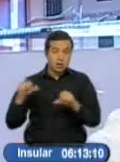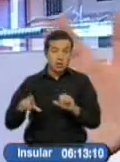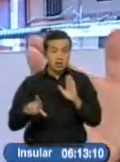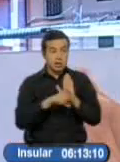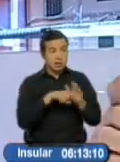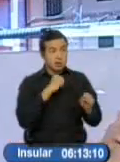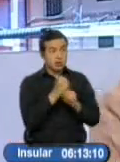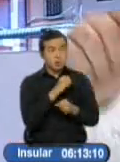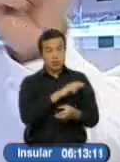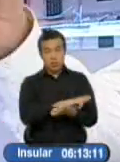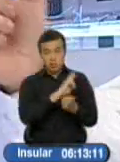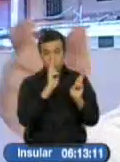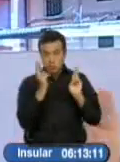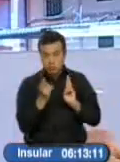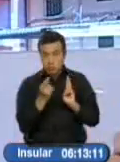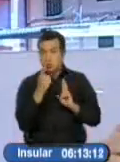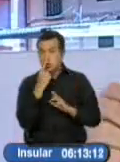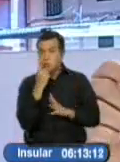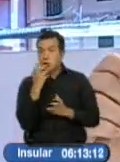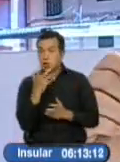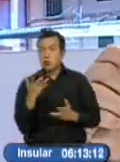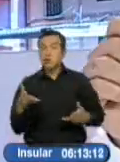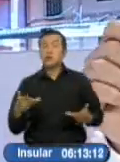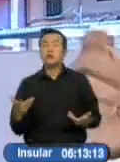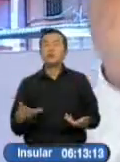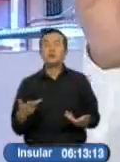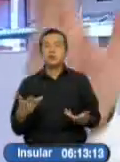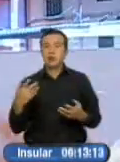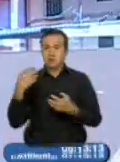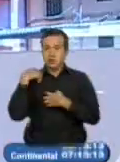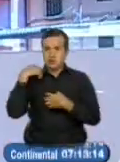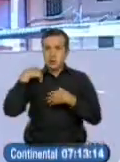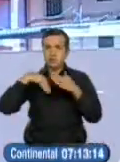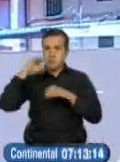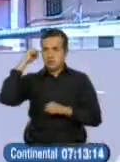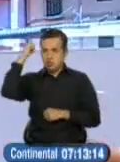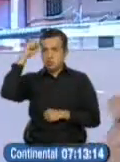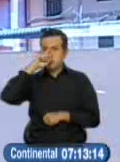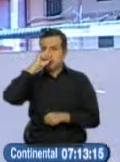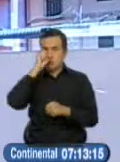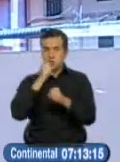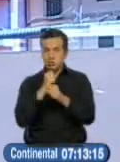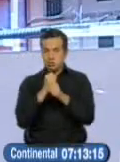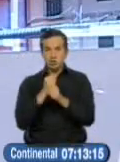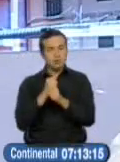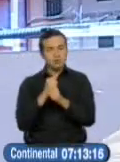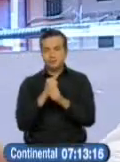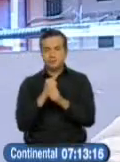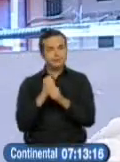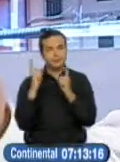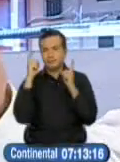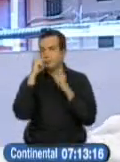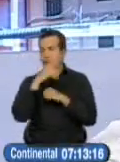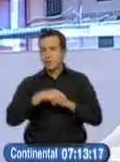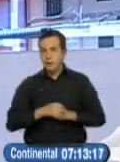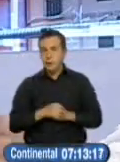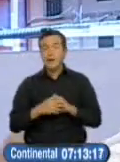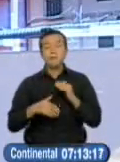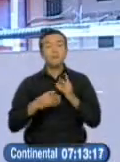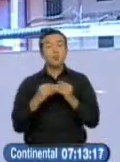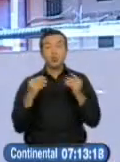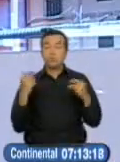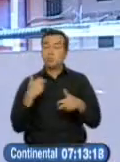se haya reformado con esa intención de garantizar más los derechos del trabajador, al contrario, lo que ha pasado es que ha habido